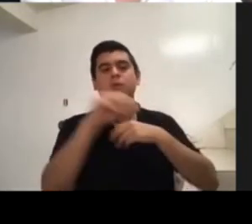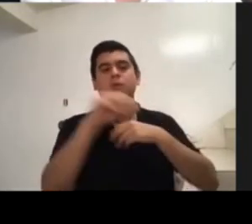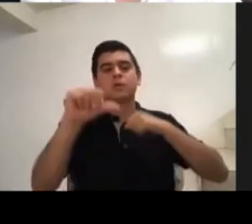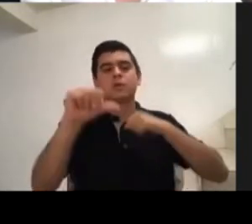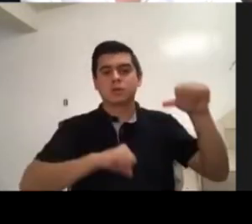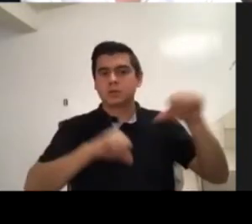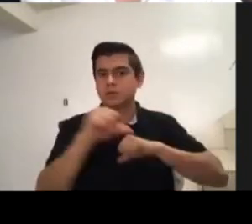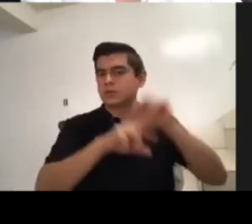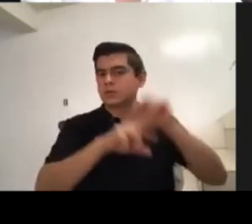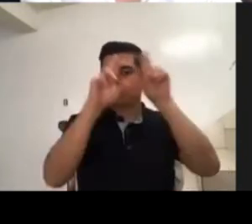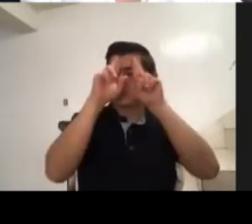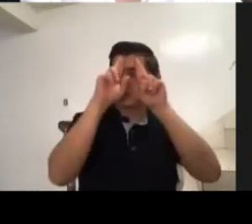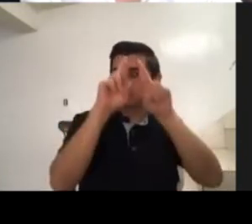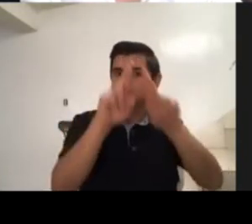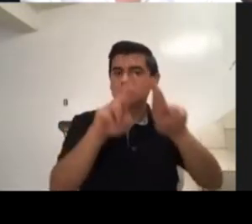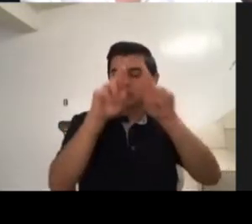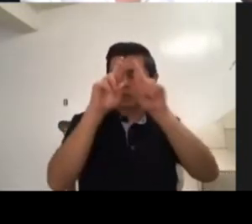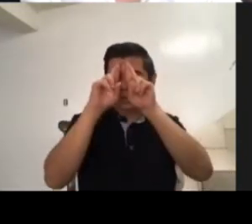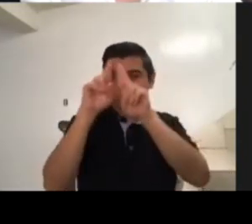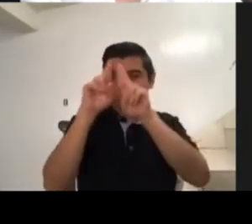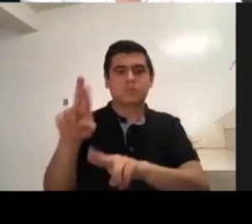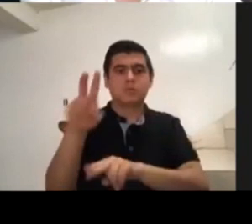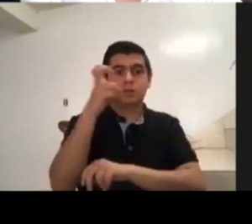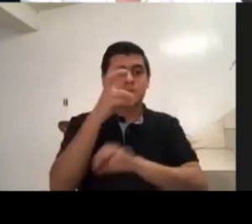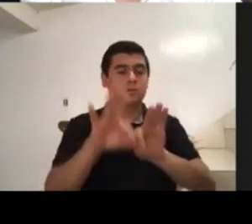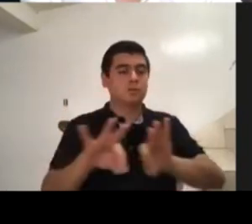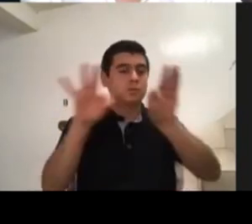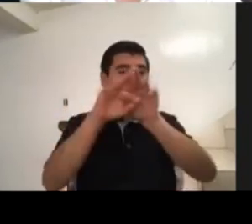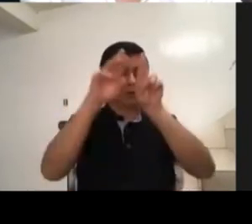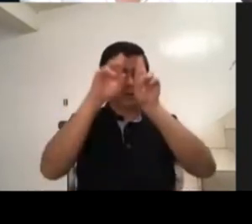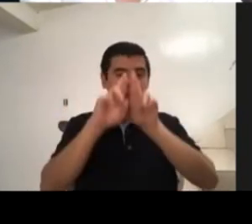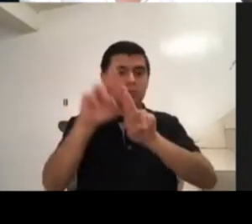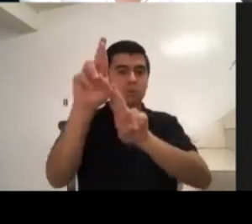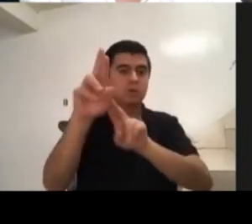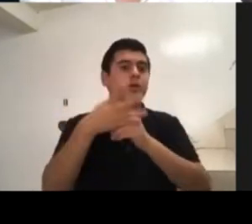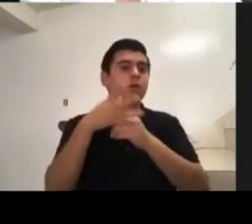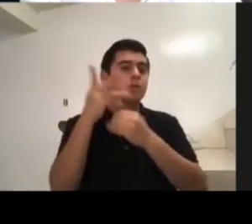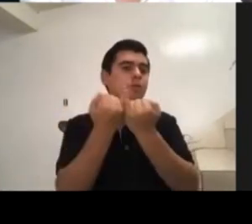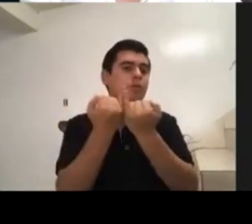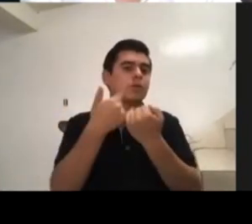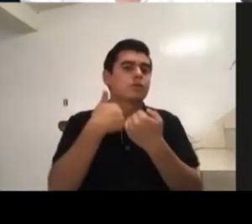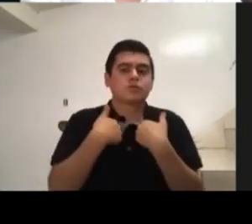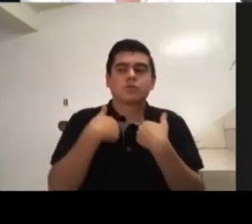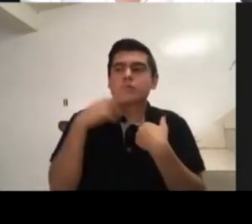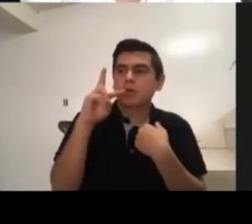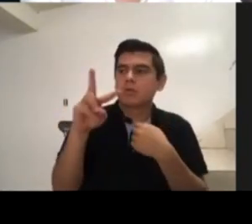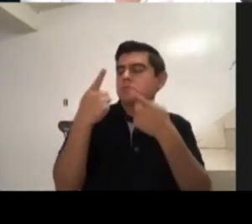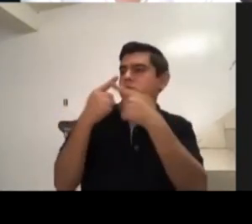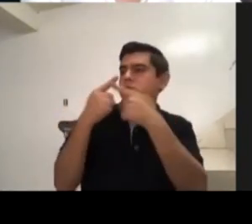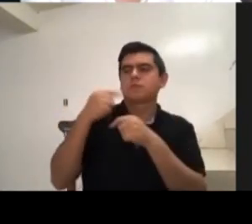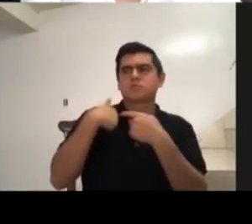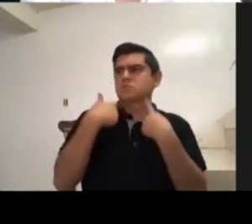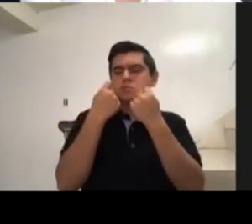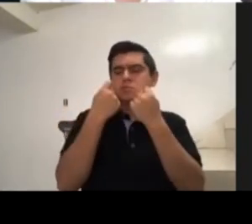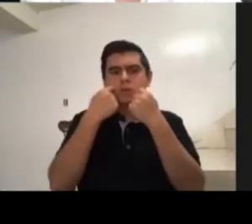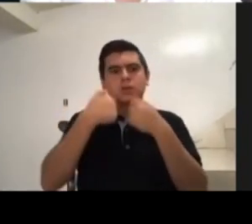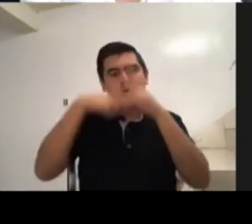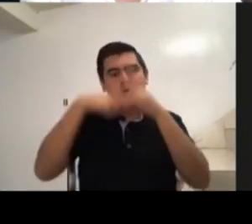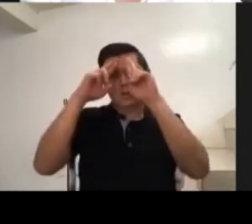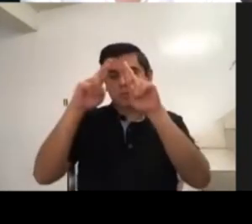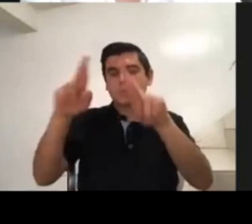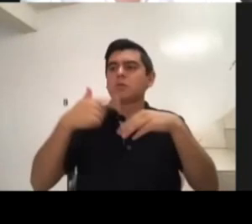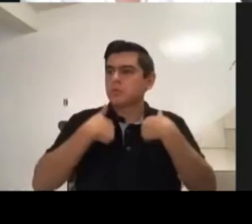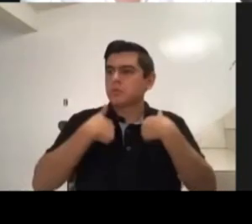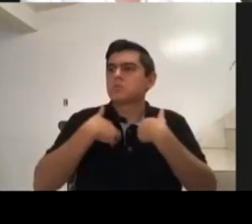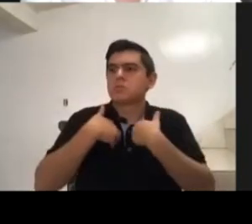hacia estas diferencias y de comprensión. Es decir, nadie puede respetar algo que no conoce. Ese es un tema que la educación intercultural